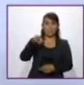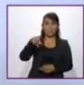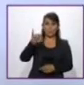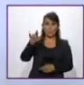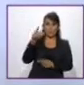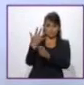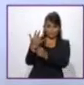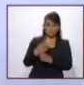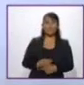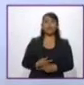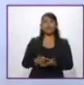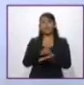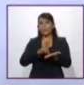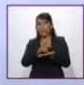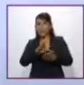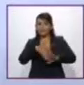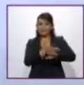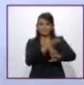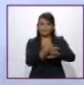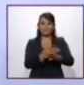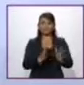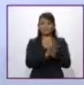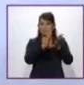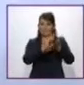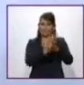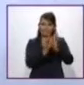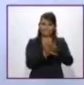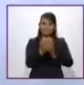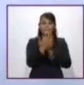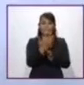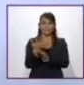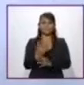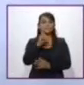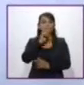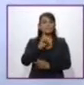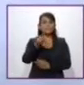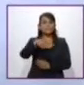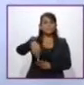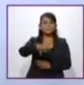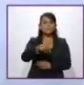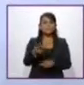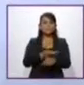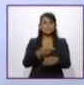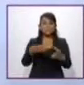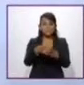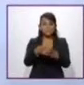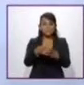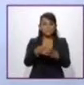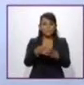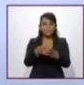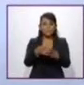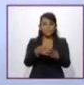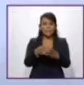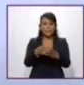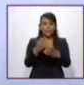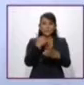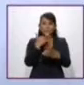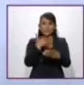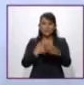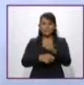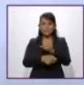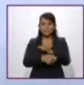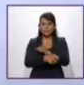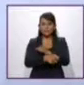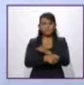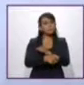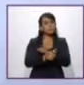numerosos estudios internacionales dicen que las mujeres somos menos corruptas. Bueno, no somos corruptas como los hombres.